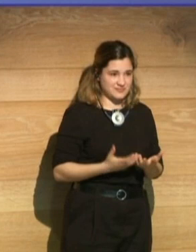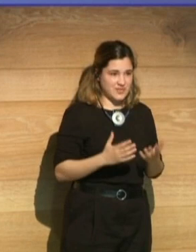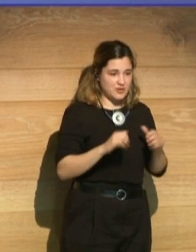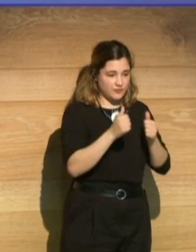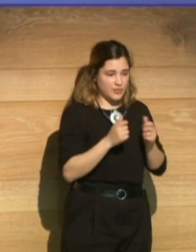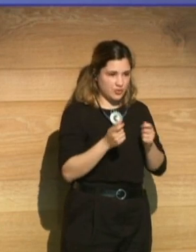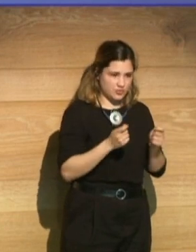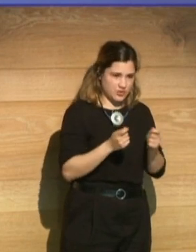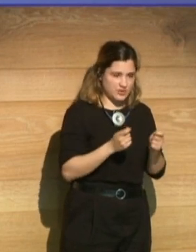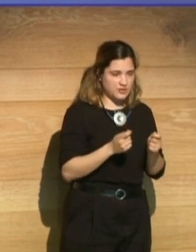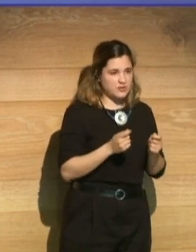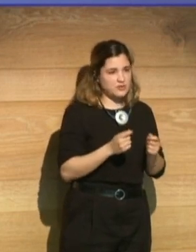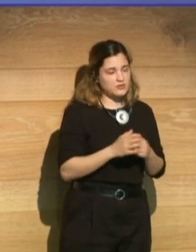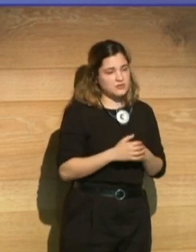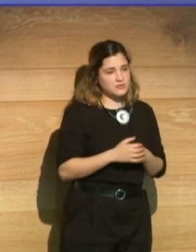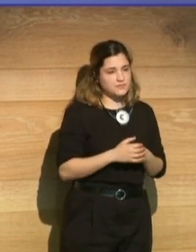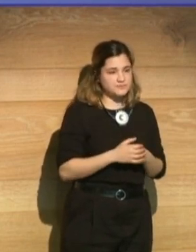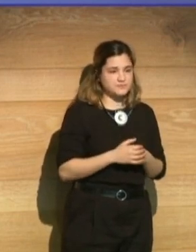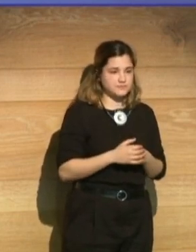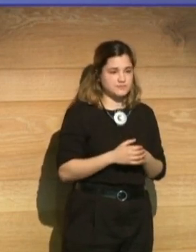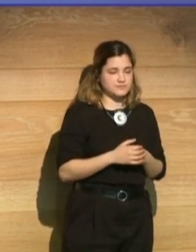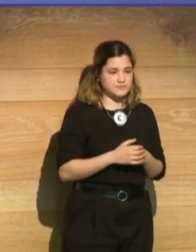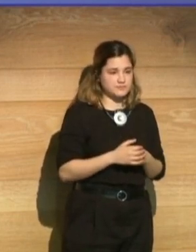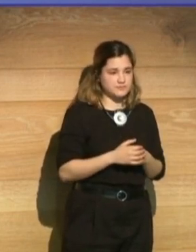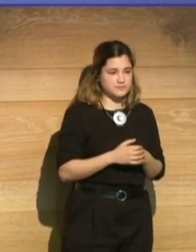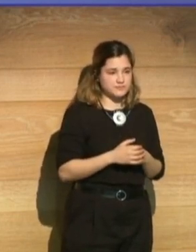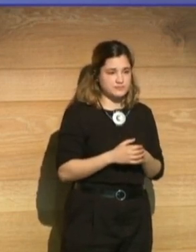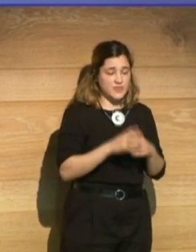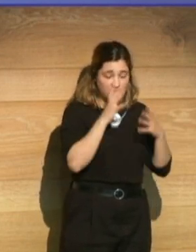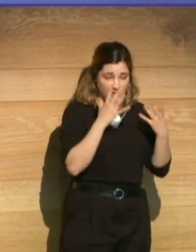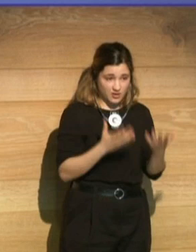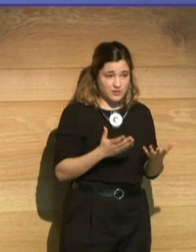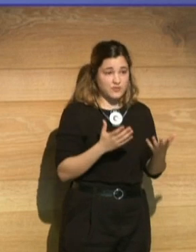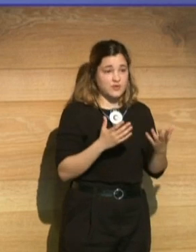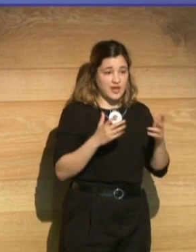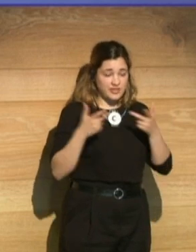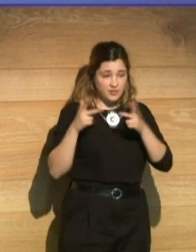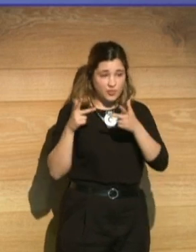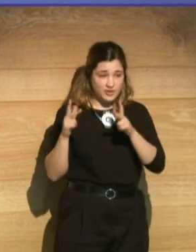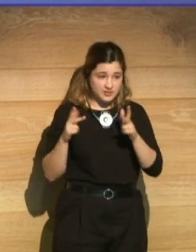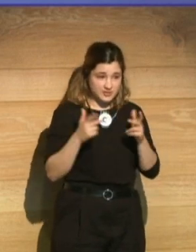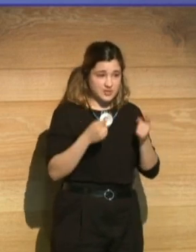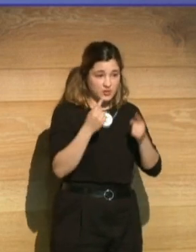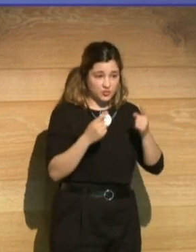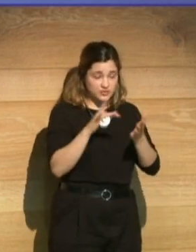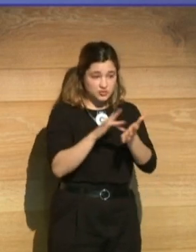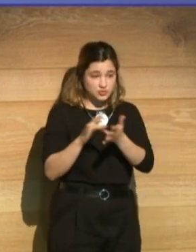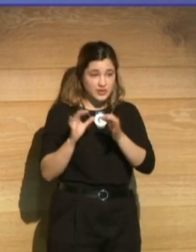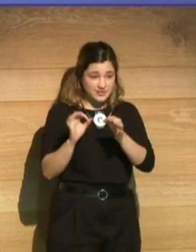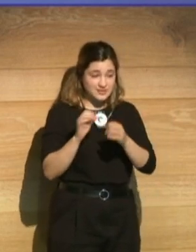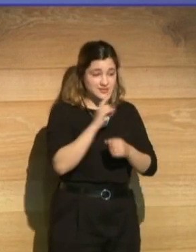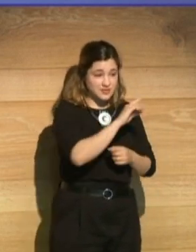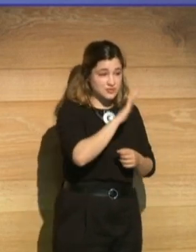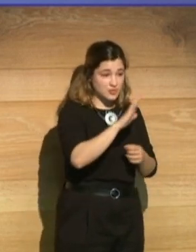y empezaba incluso a articular sistemas que todavía ahora algunas no democracias, algunas sociedades aplican. 150.000